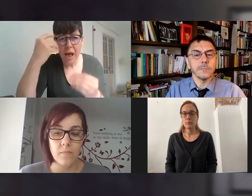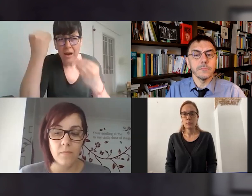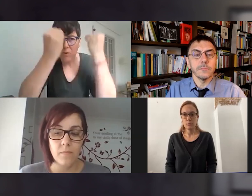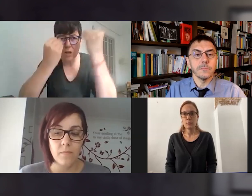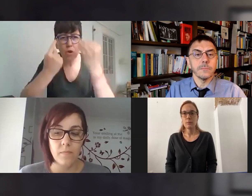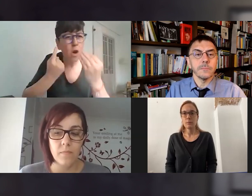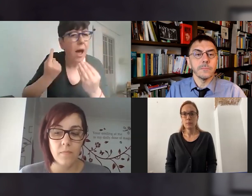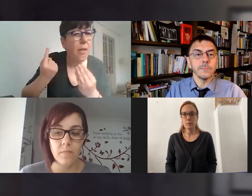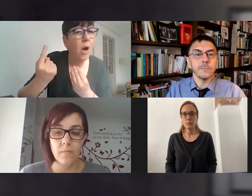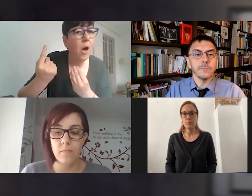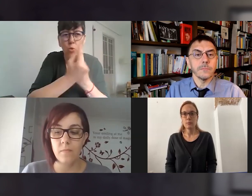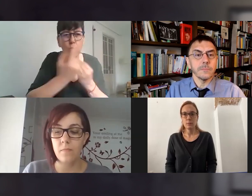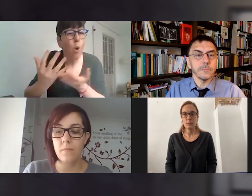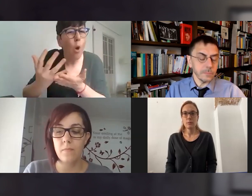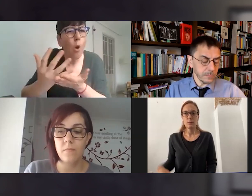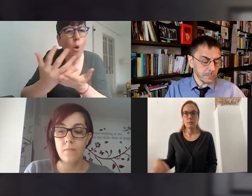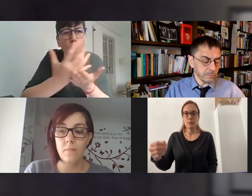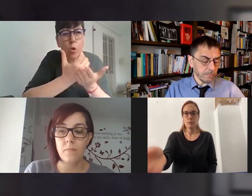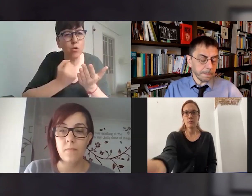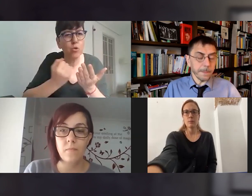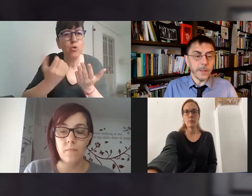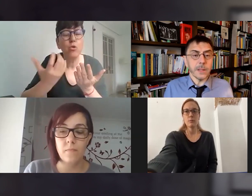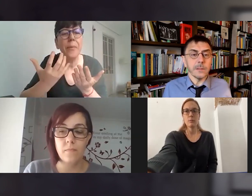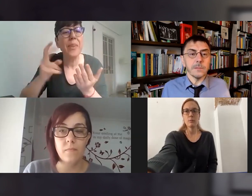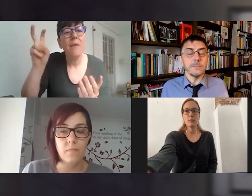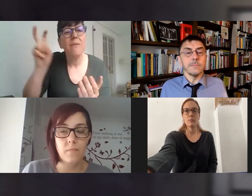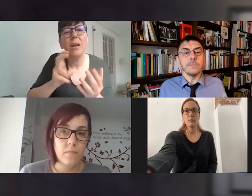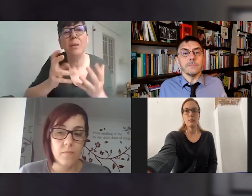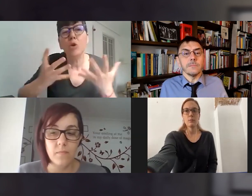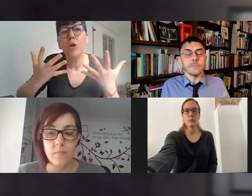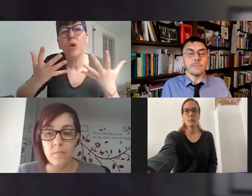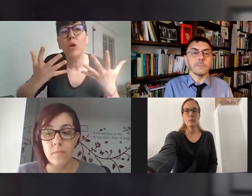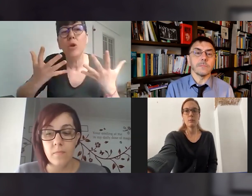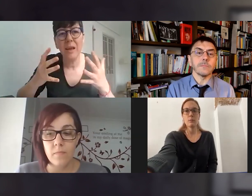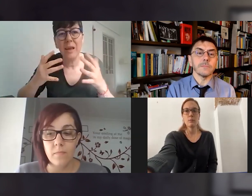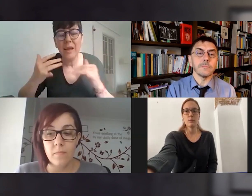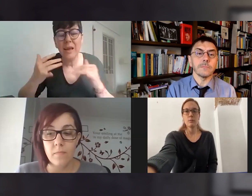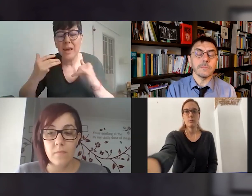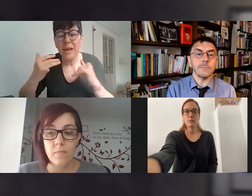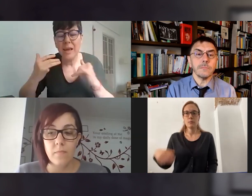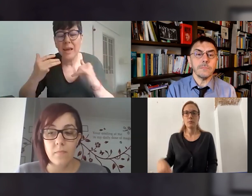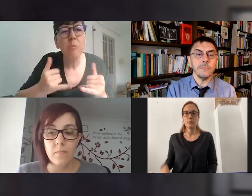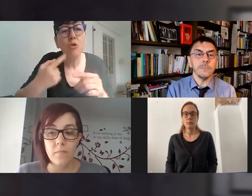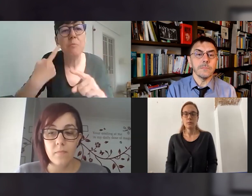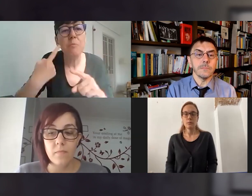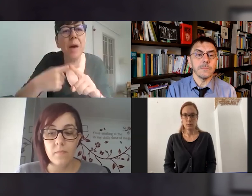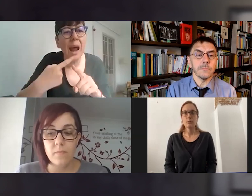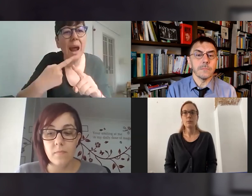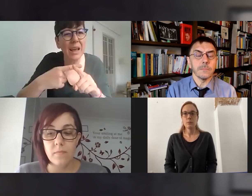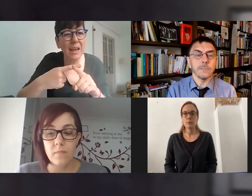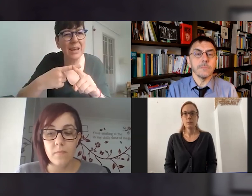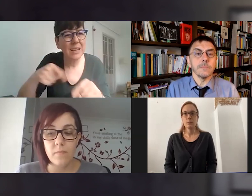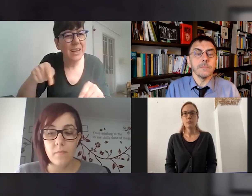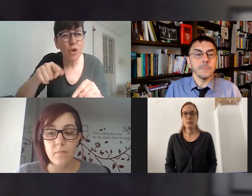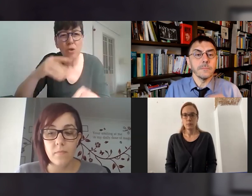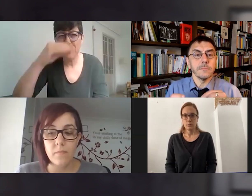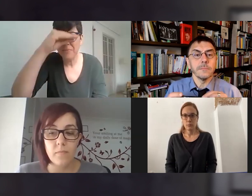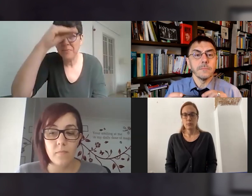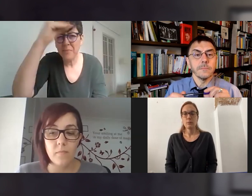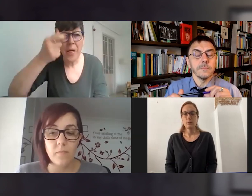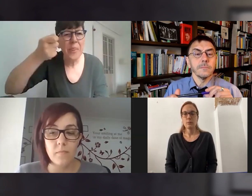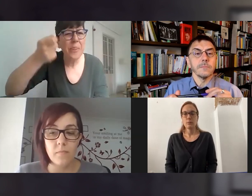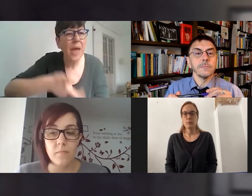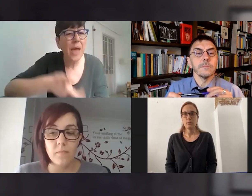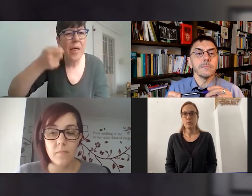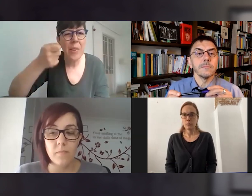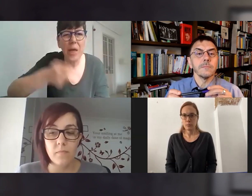además creo que debemos siempre recordar y hacer una reflexión cada una de nosotras, cada uno, de para qué hemos venido